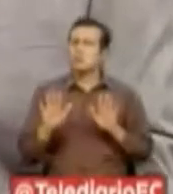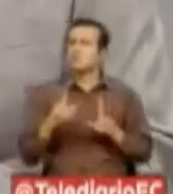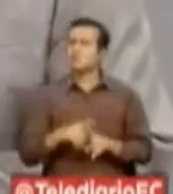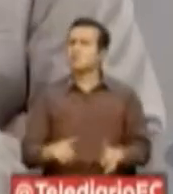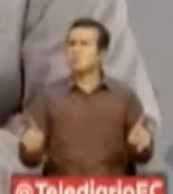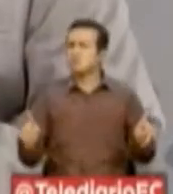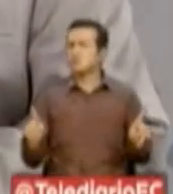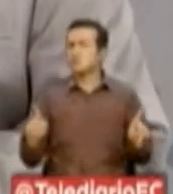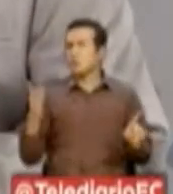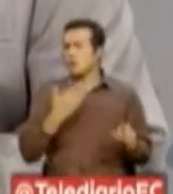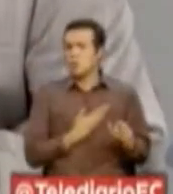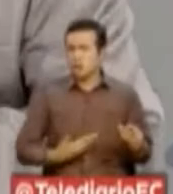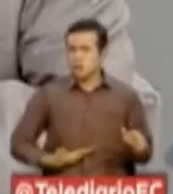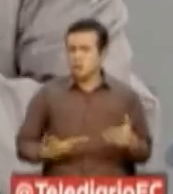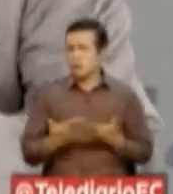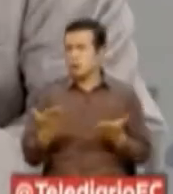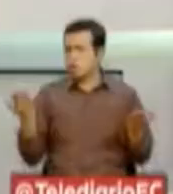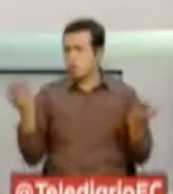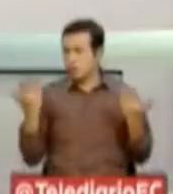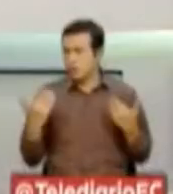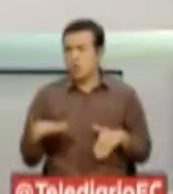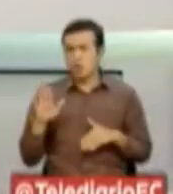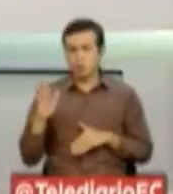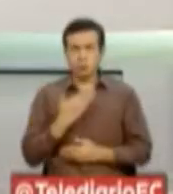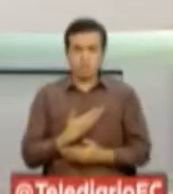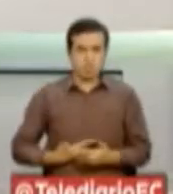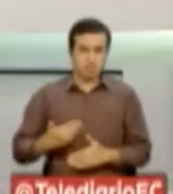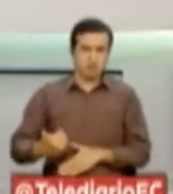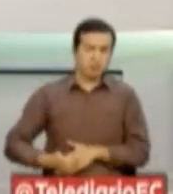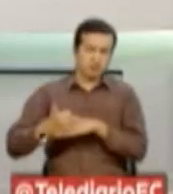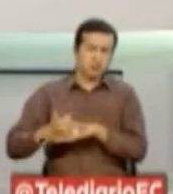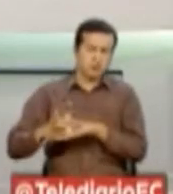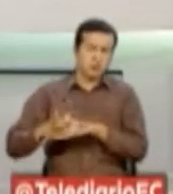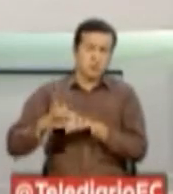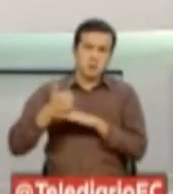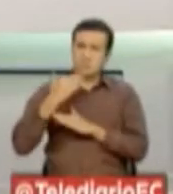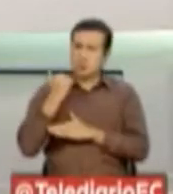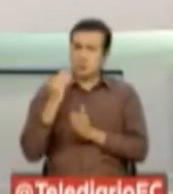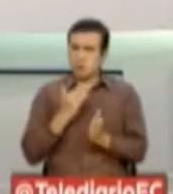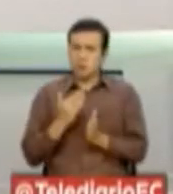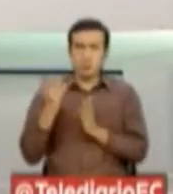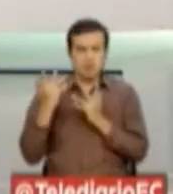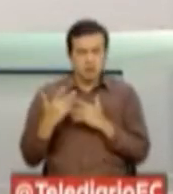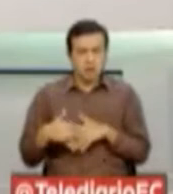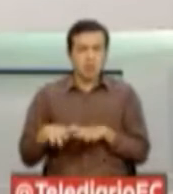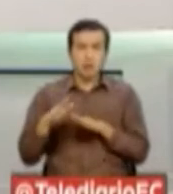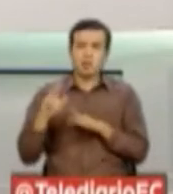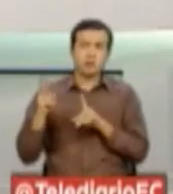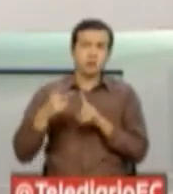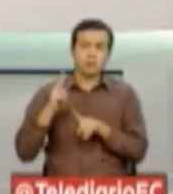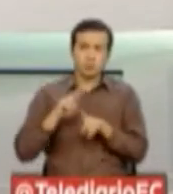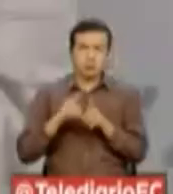cuando un presidente ha ejercido el poder está mejor preparado para ejercerlo por un segundo